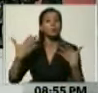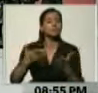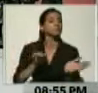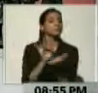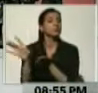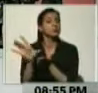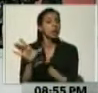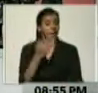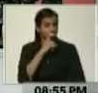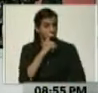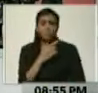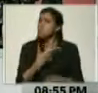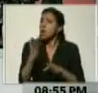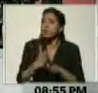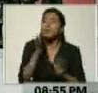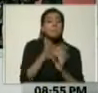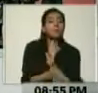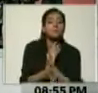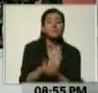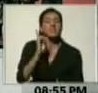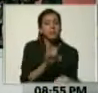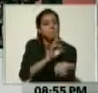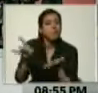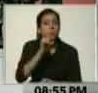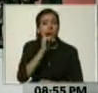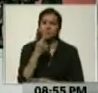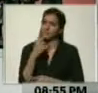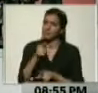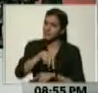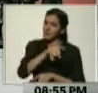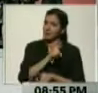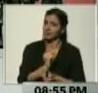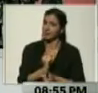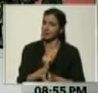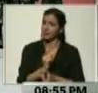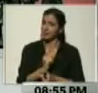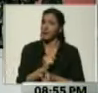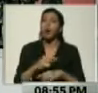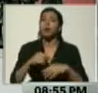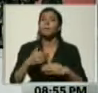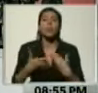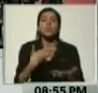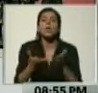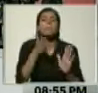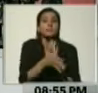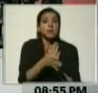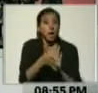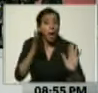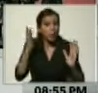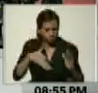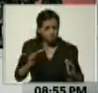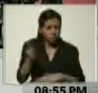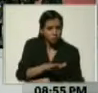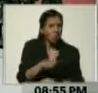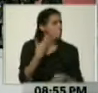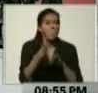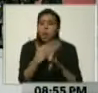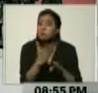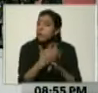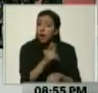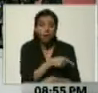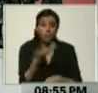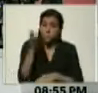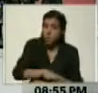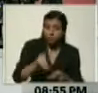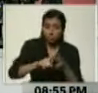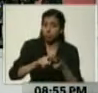¿A qué costo? Al que sea. Porque si eso es así, es al costo que sea. ¿Qué costo? Vida, no importa. Instalaciones, no importa. Hasta que